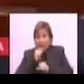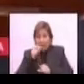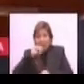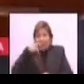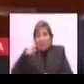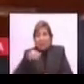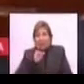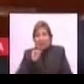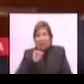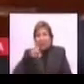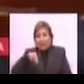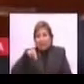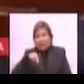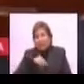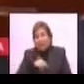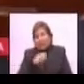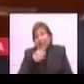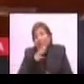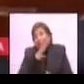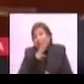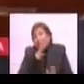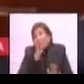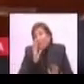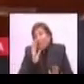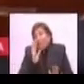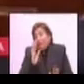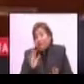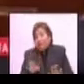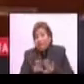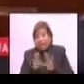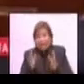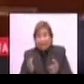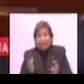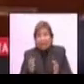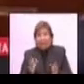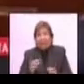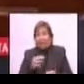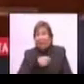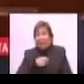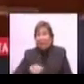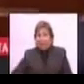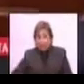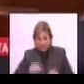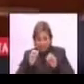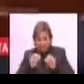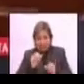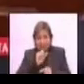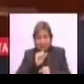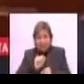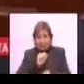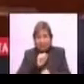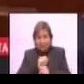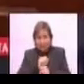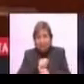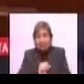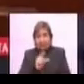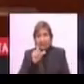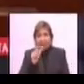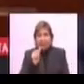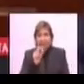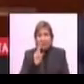izquierdo. Probablemente sea porque en la mesa del presidente de la República estaba ya la citación de la Comisión